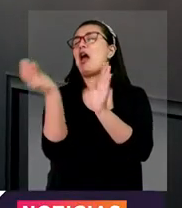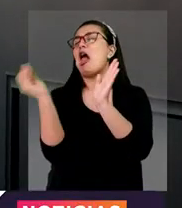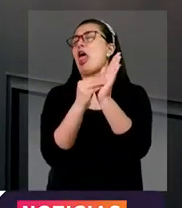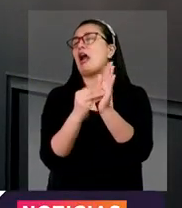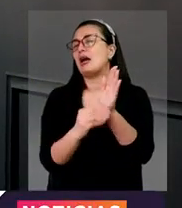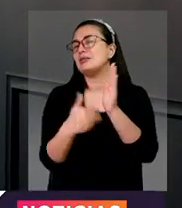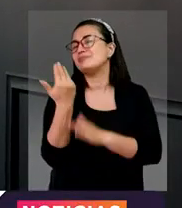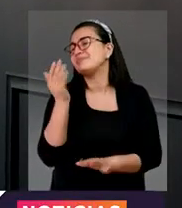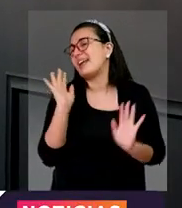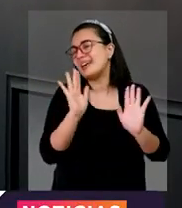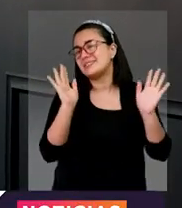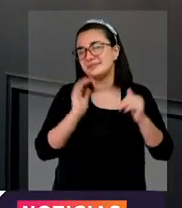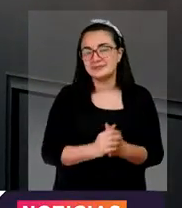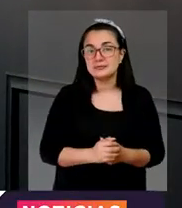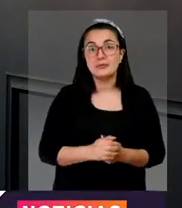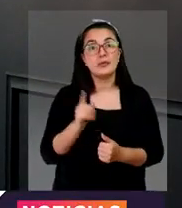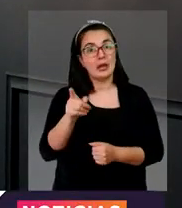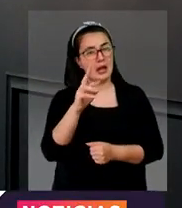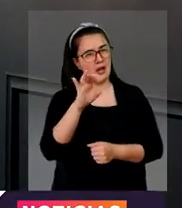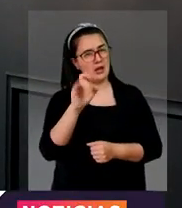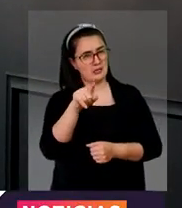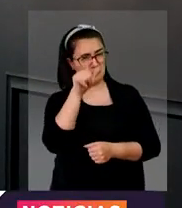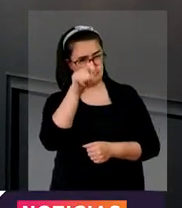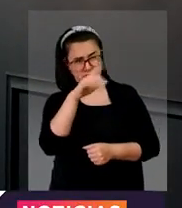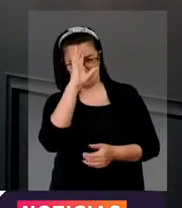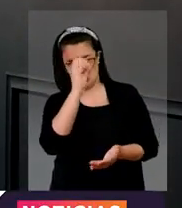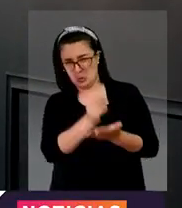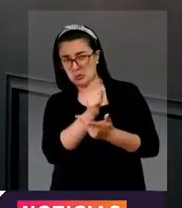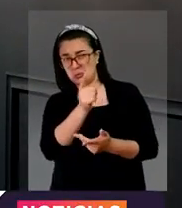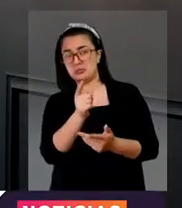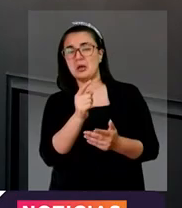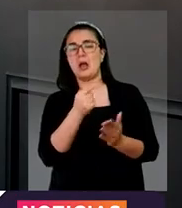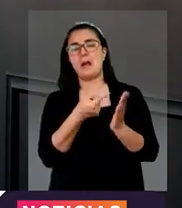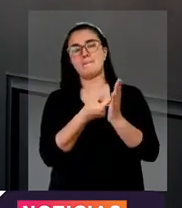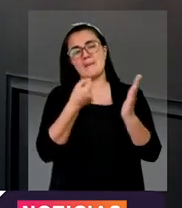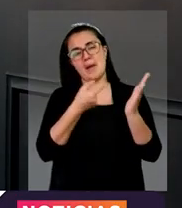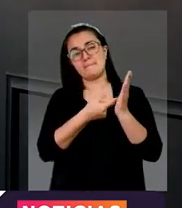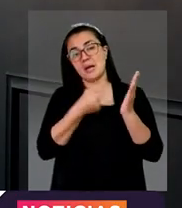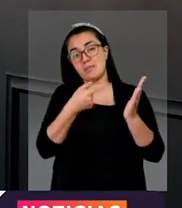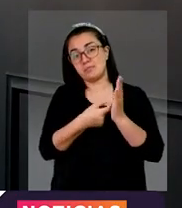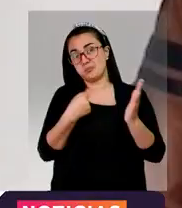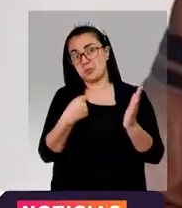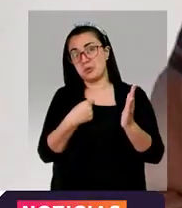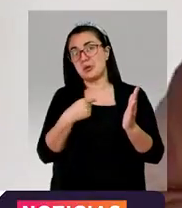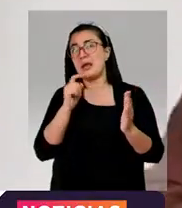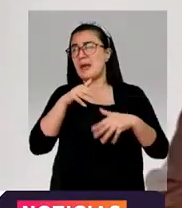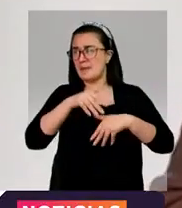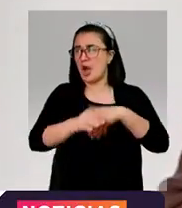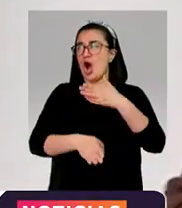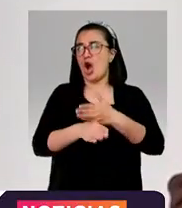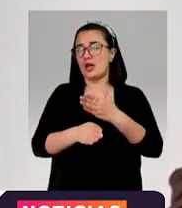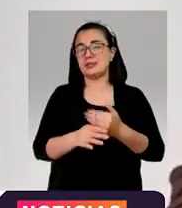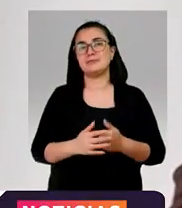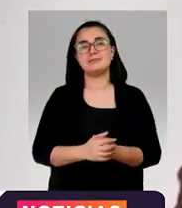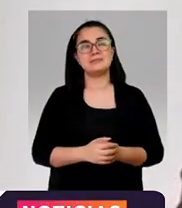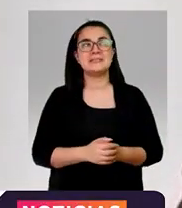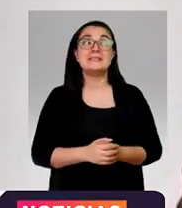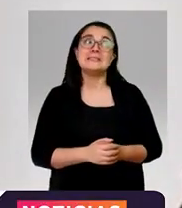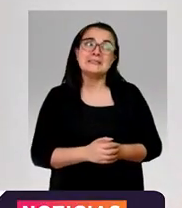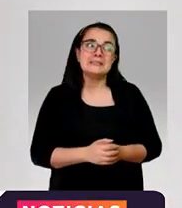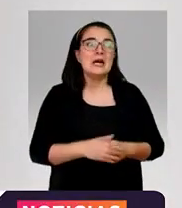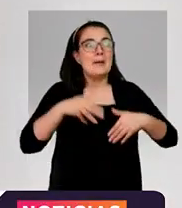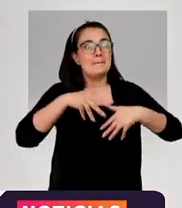en su concepto, ¿usted cree que a pesar del retiro de estos puntos, el paro debe continuar? Si el paro va a continuar o no,